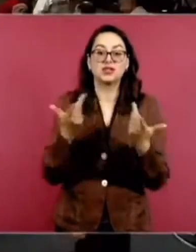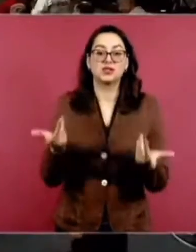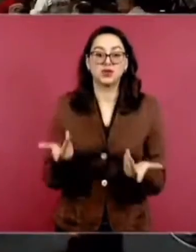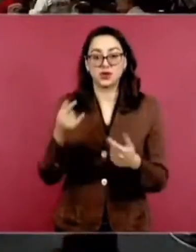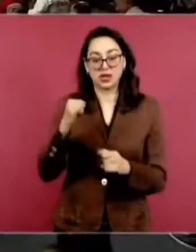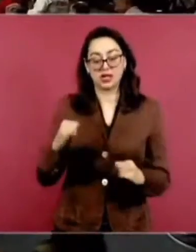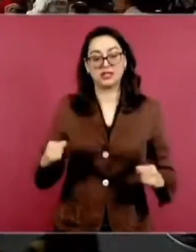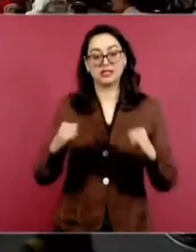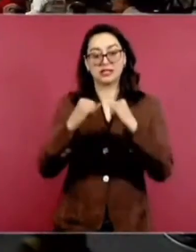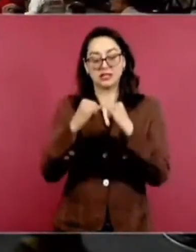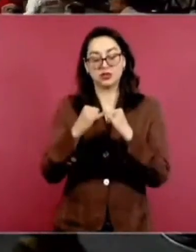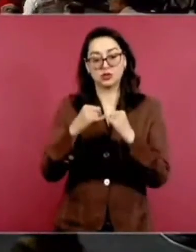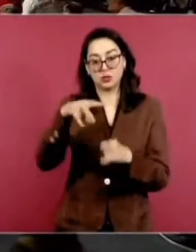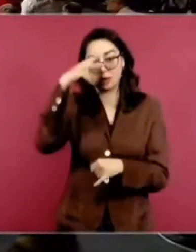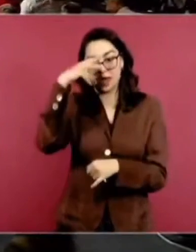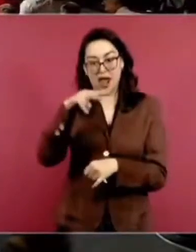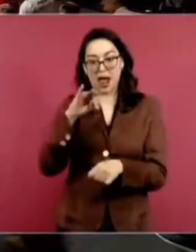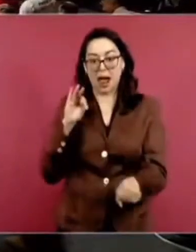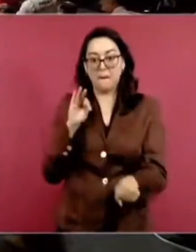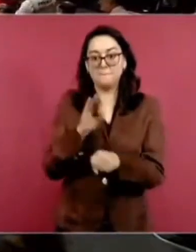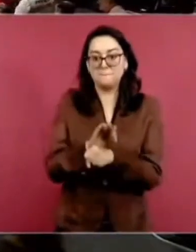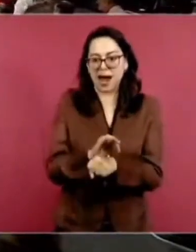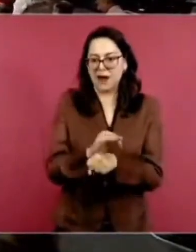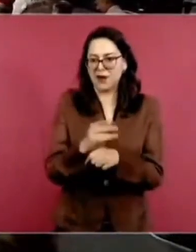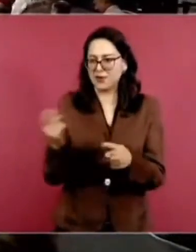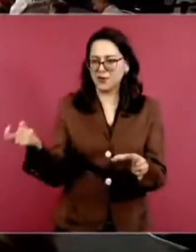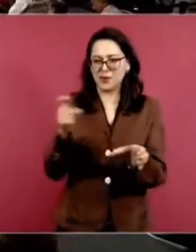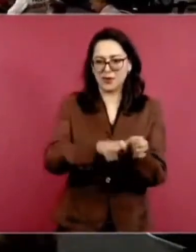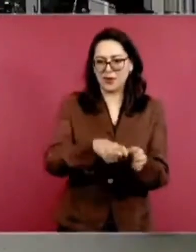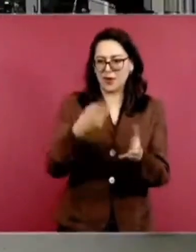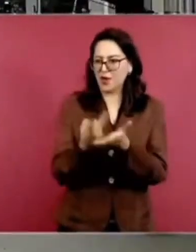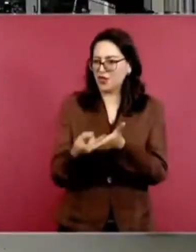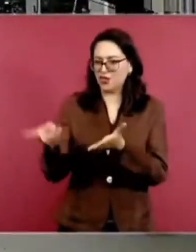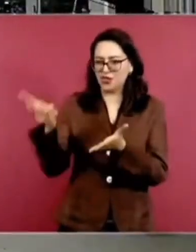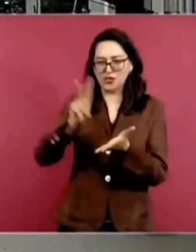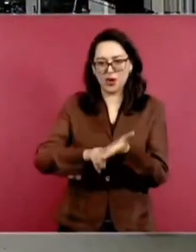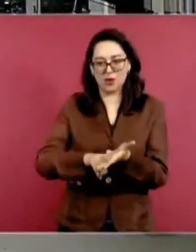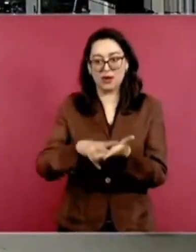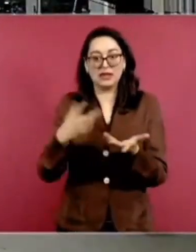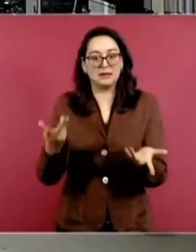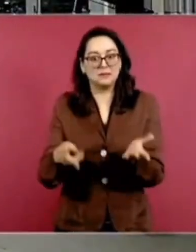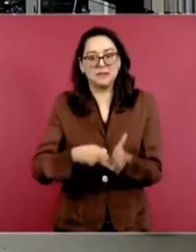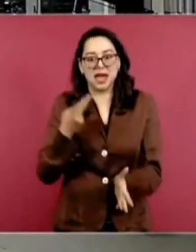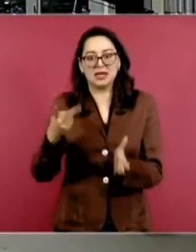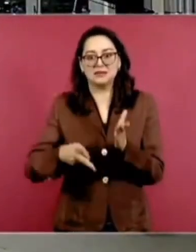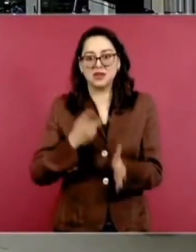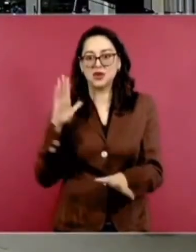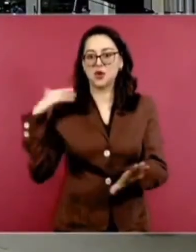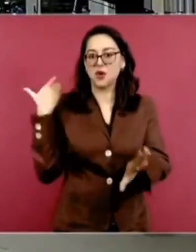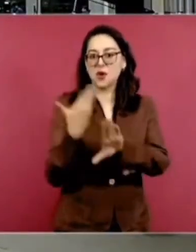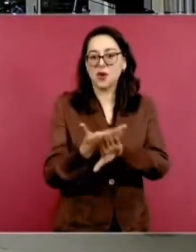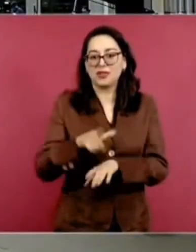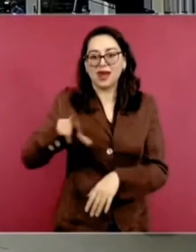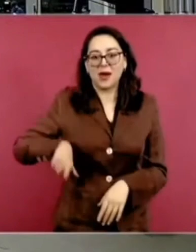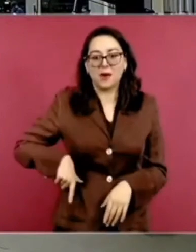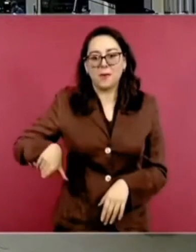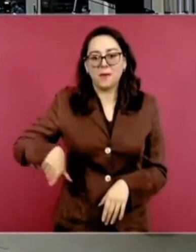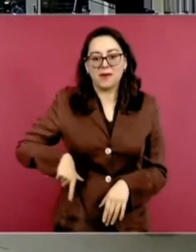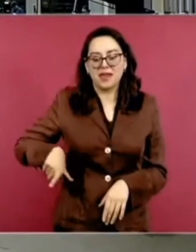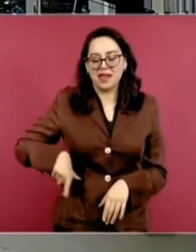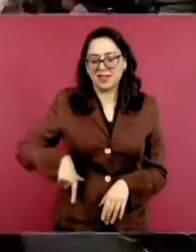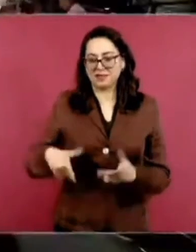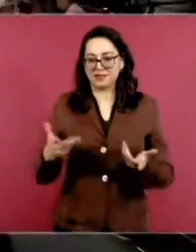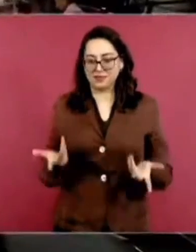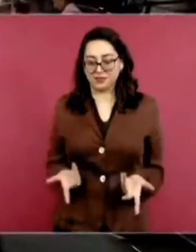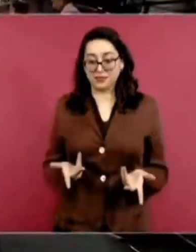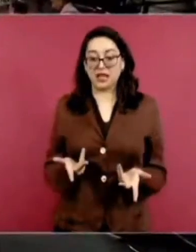Instituto Mexicano del Amparo. Esta asociación civil se ha dedicado a litigar en contra de su gobierno, entre otras cosas,